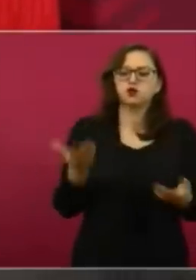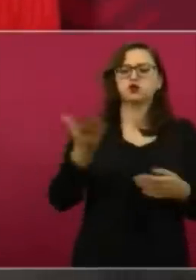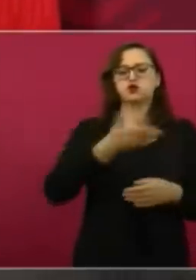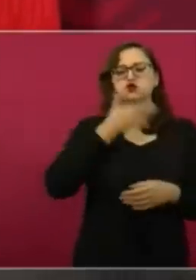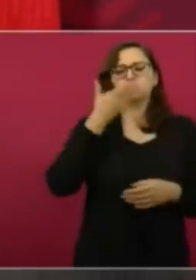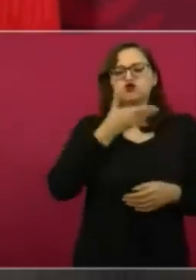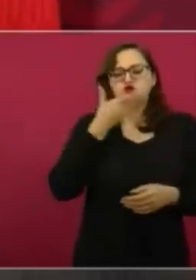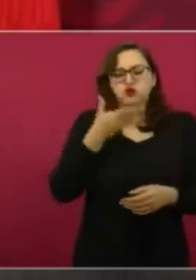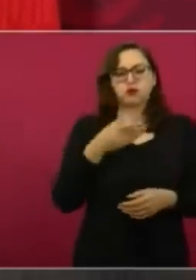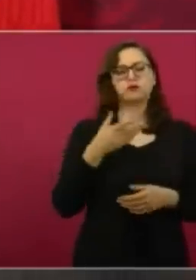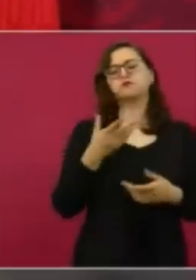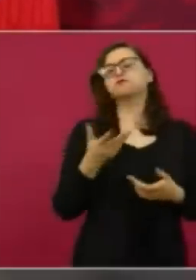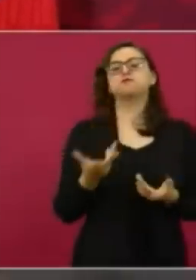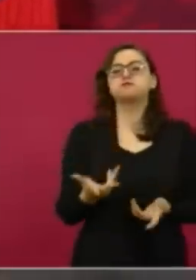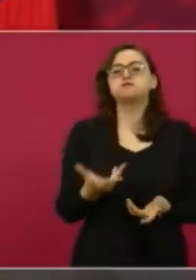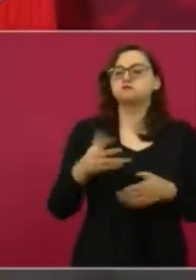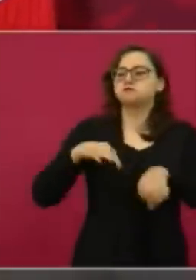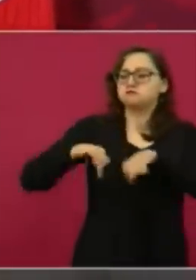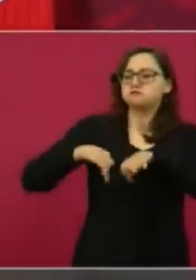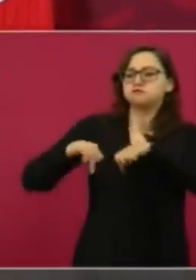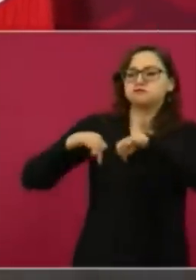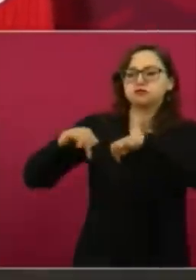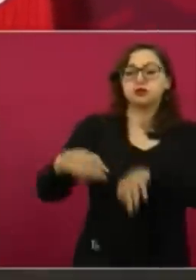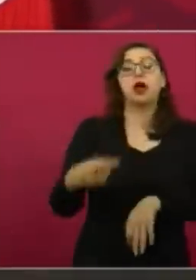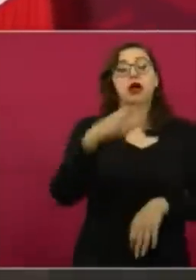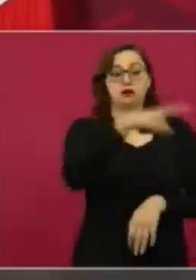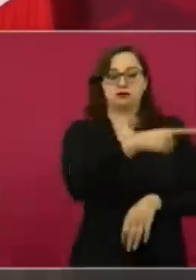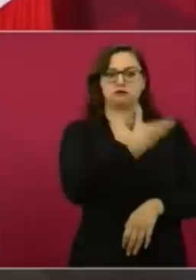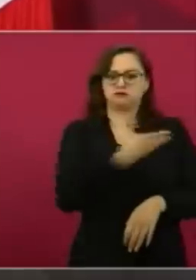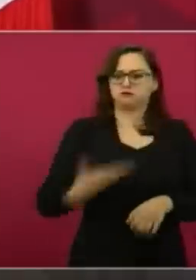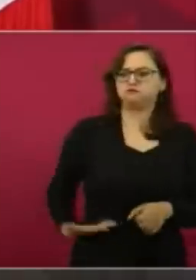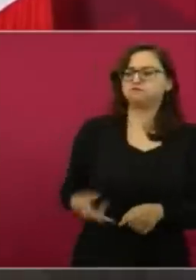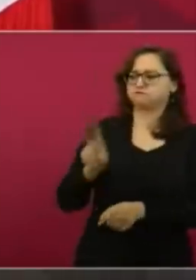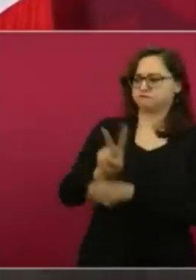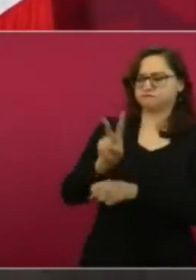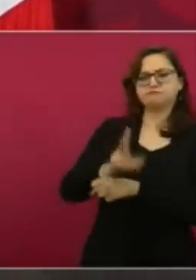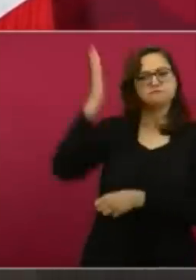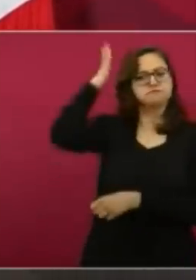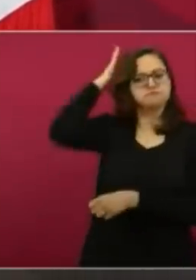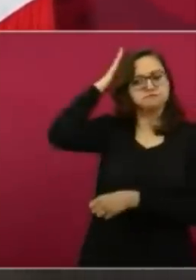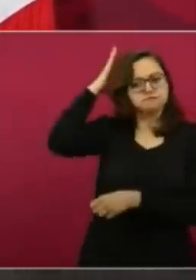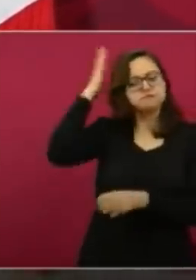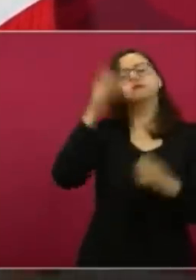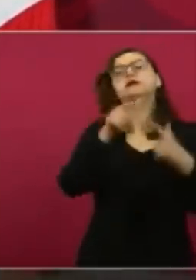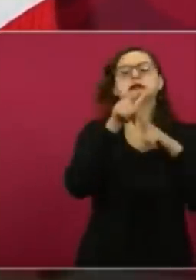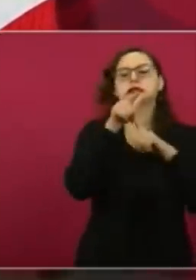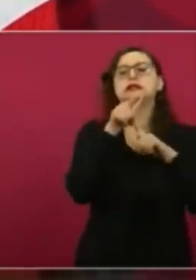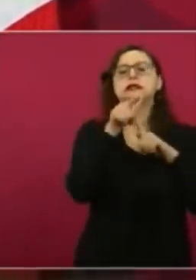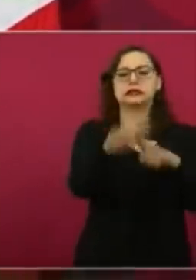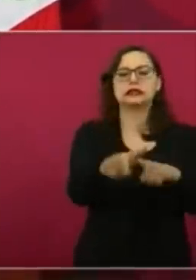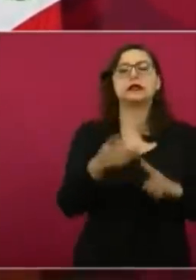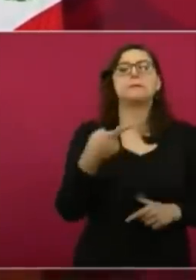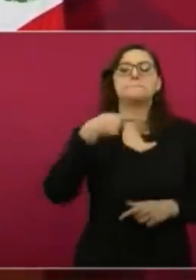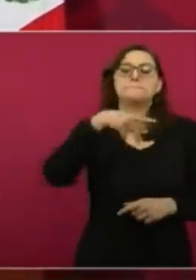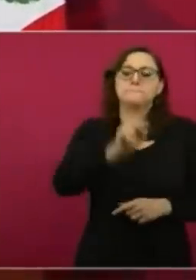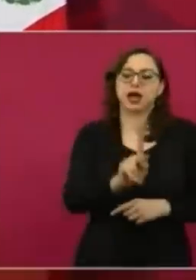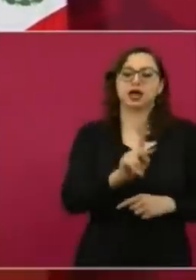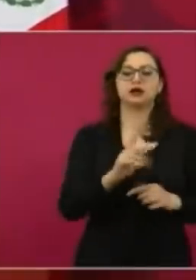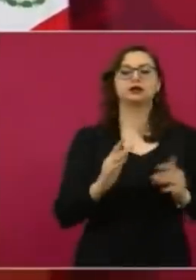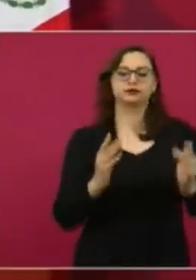Él está conduciendo los trabajos del equipo de gobierno, pero resguardado en